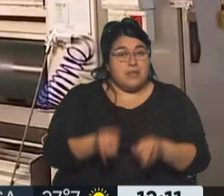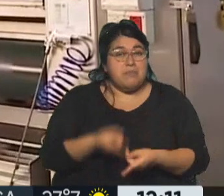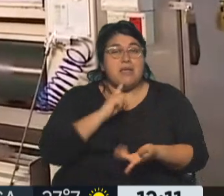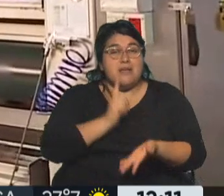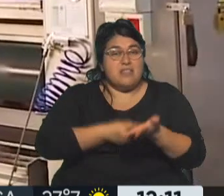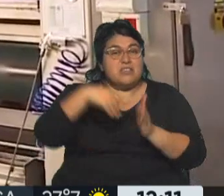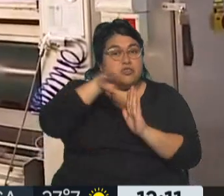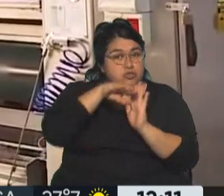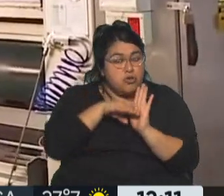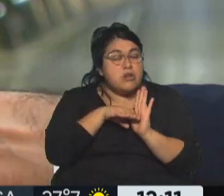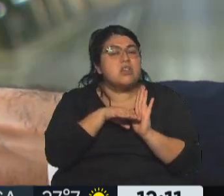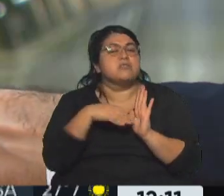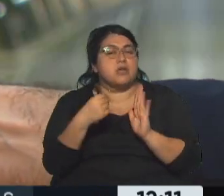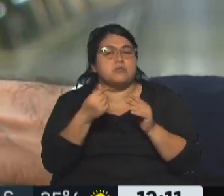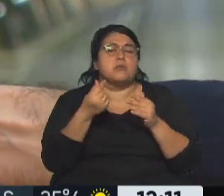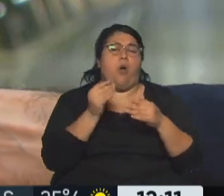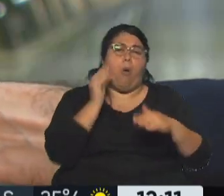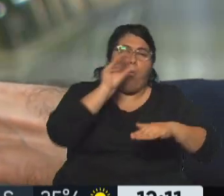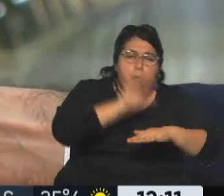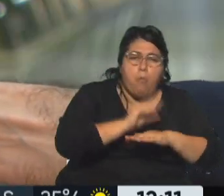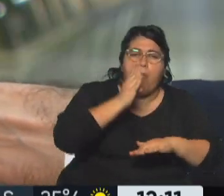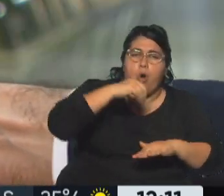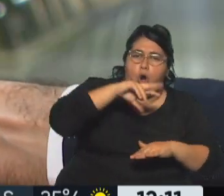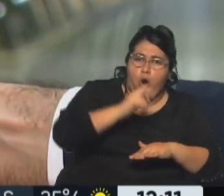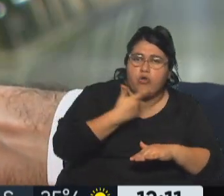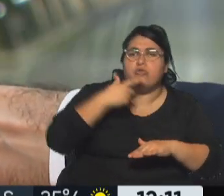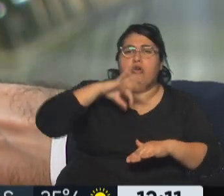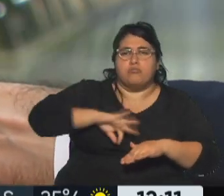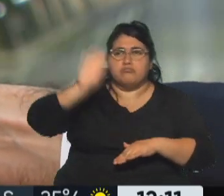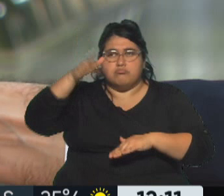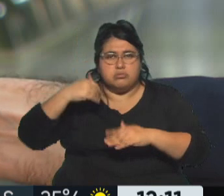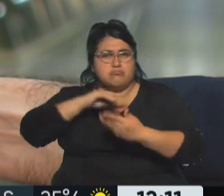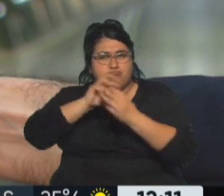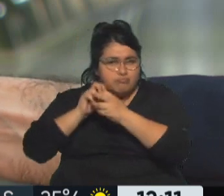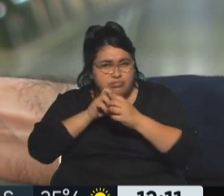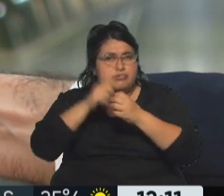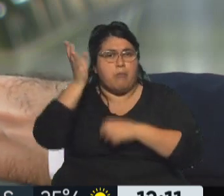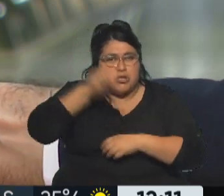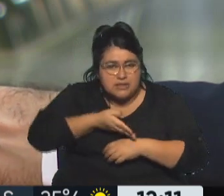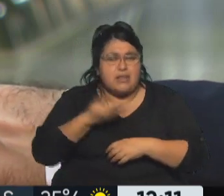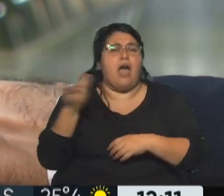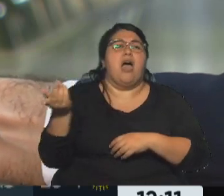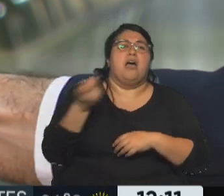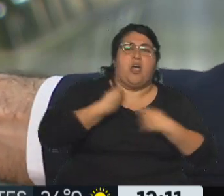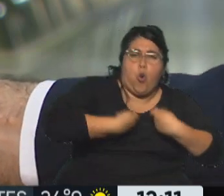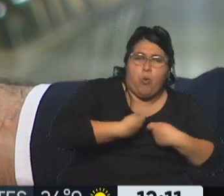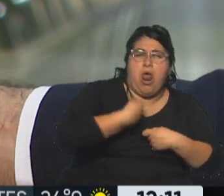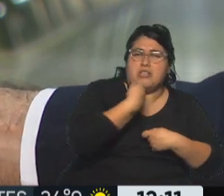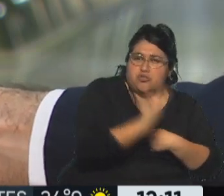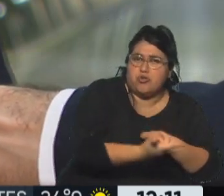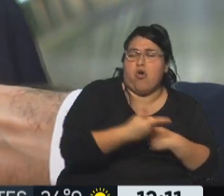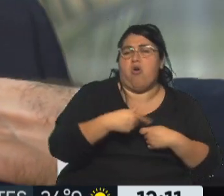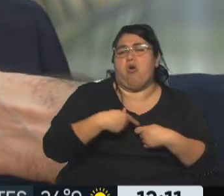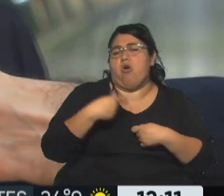medidas que tuvo que ver con un Bono convocatoria paritarias con ayuda al sector pasivo a la jubilaciones